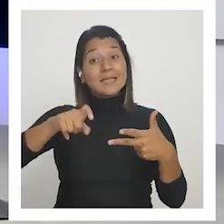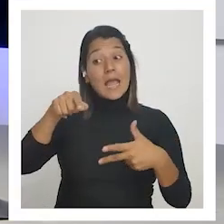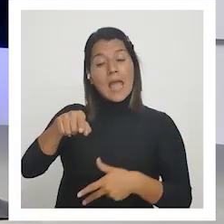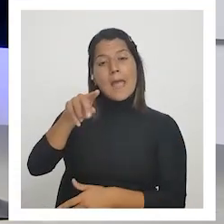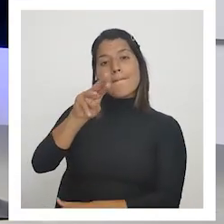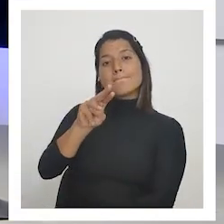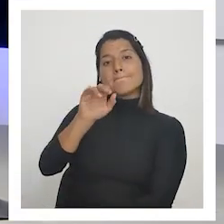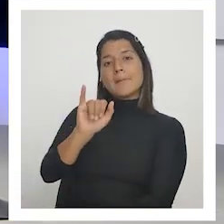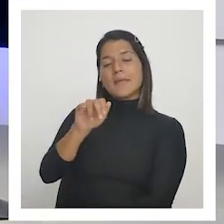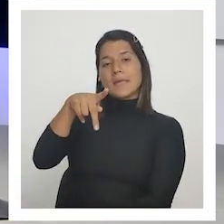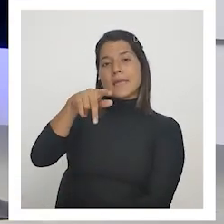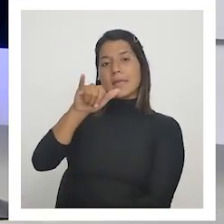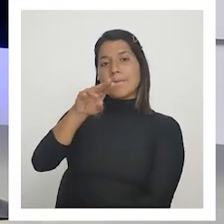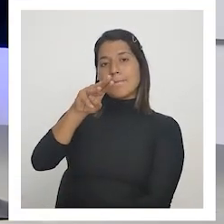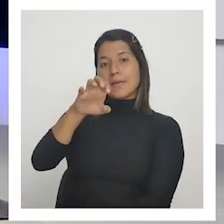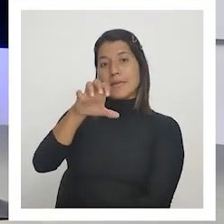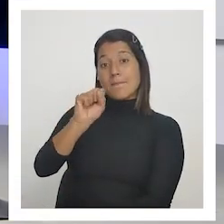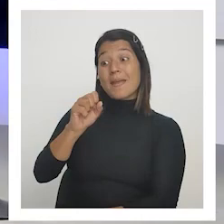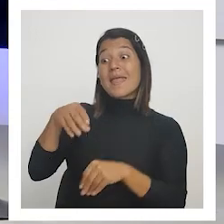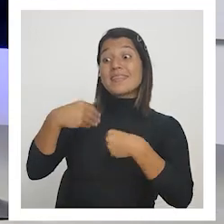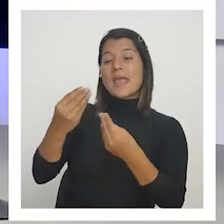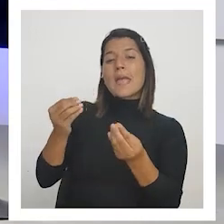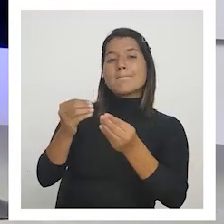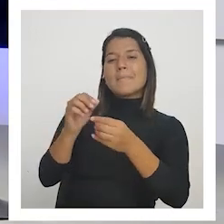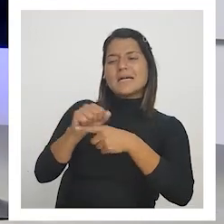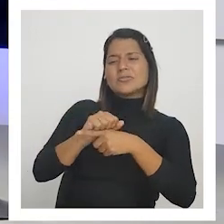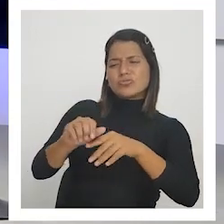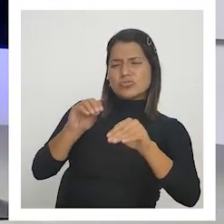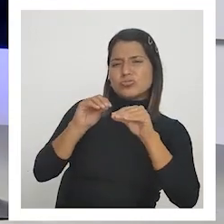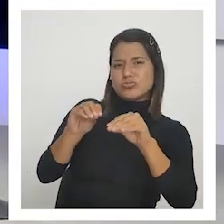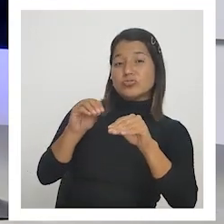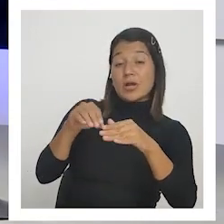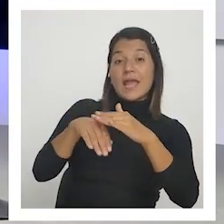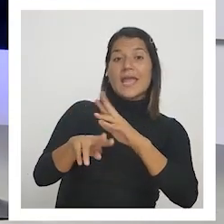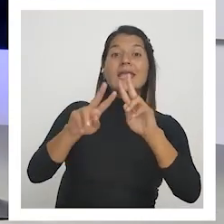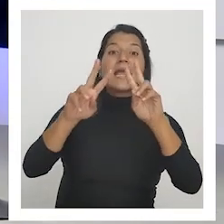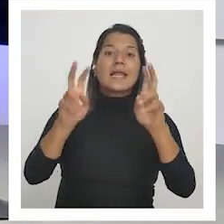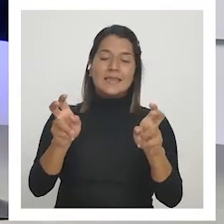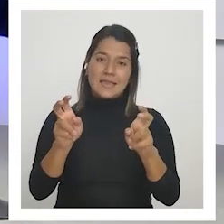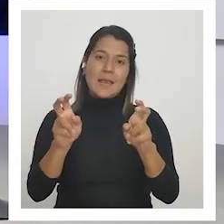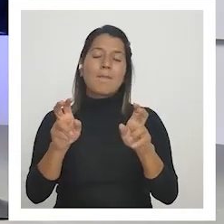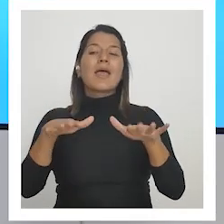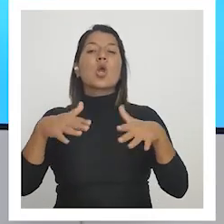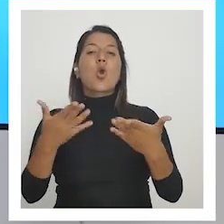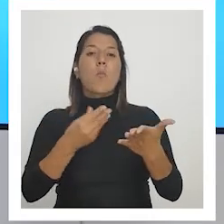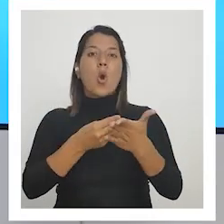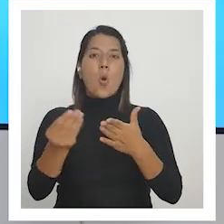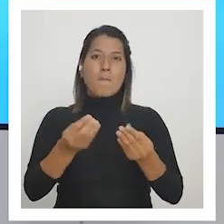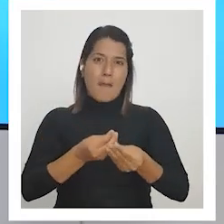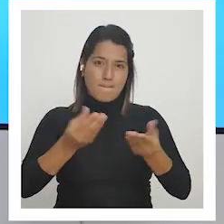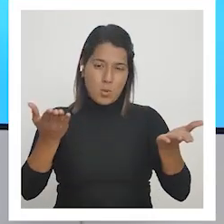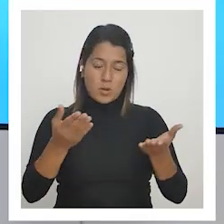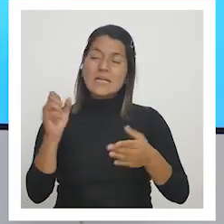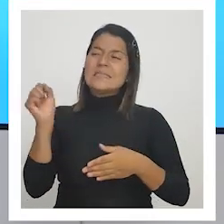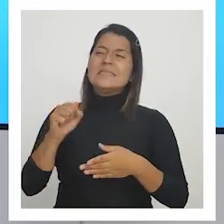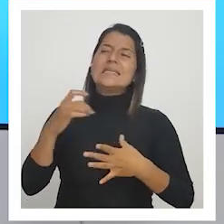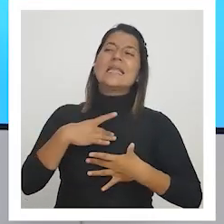mayor capacitación y mayor formación en el tema del mercado de las compras públicas. Sí, es interesante cuando